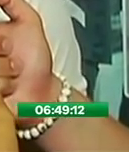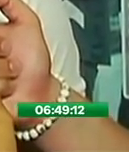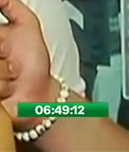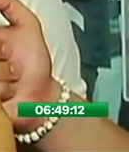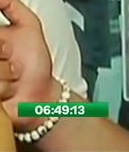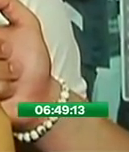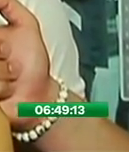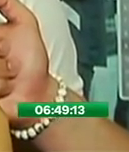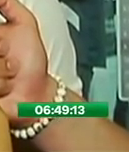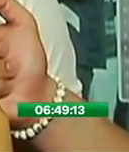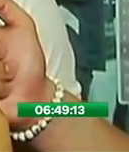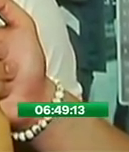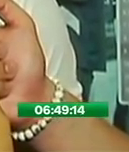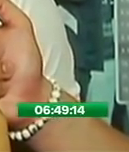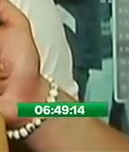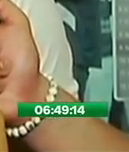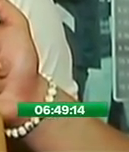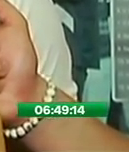que...